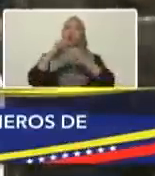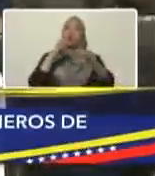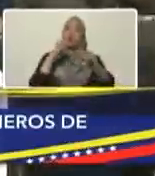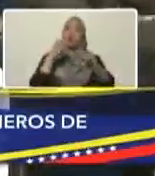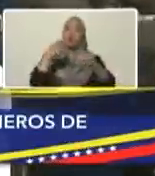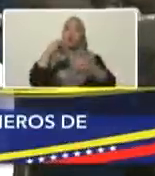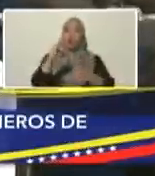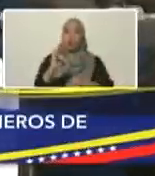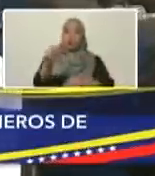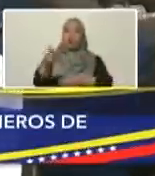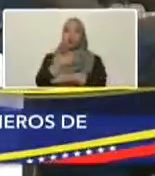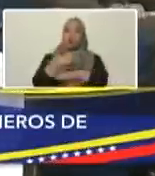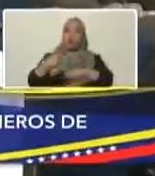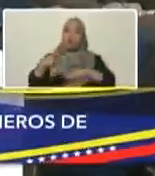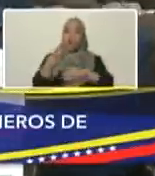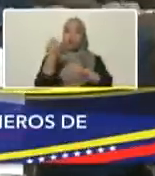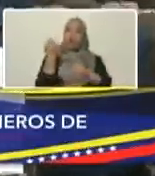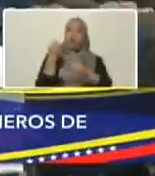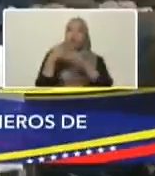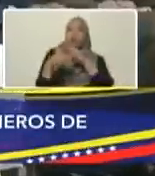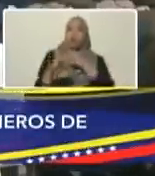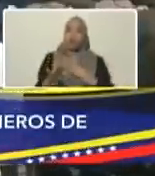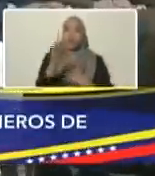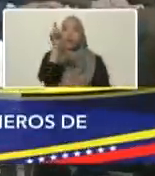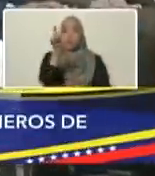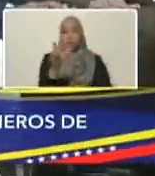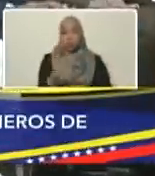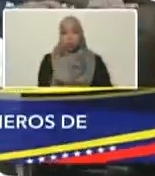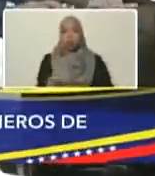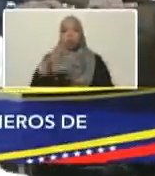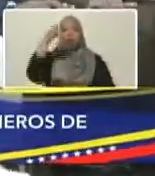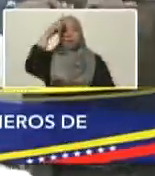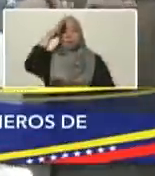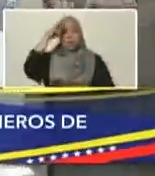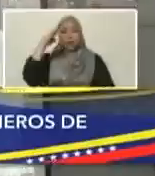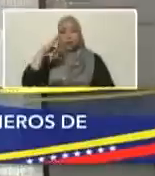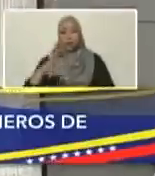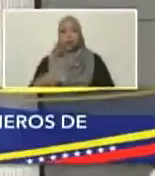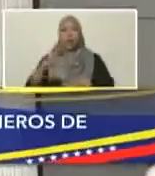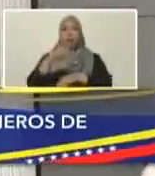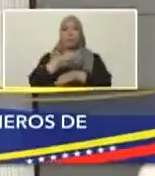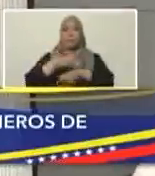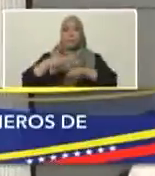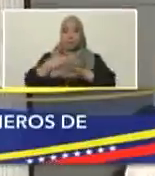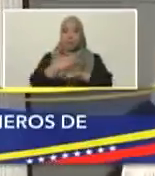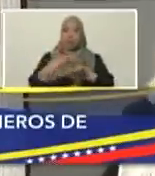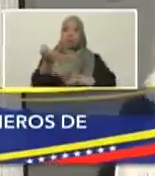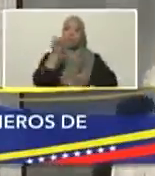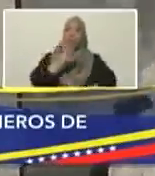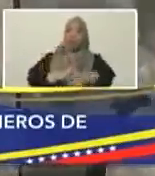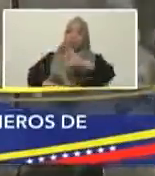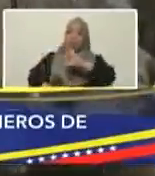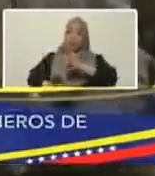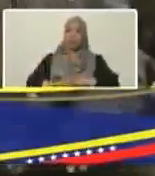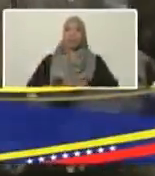por el Ejecutivo Nacional. Vladimir Padrino López, general en jefe, ministro del Poder Popular para la Defensa.